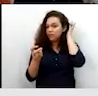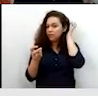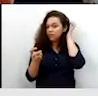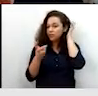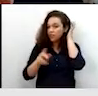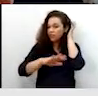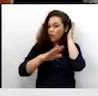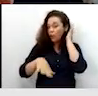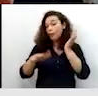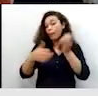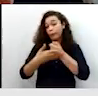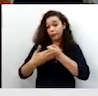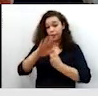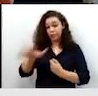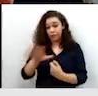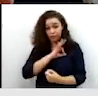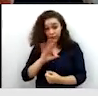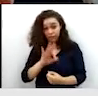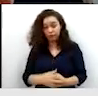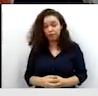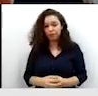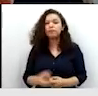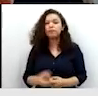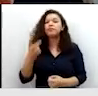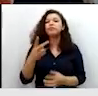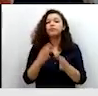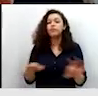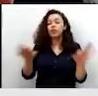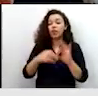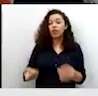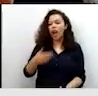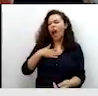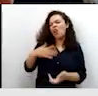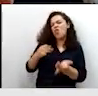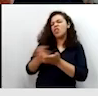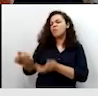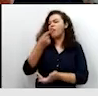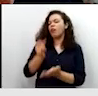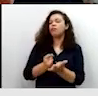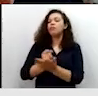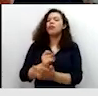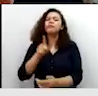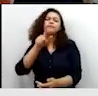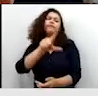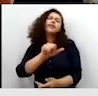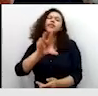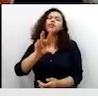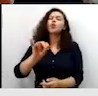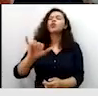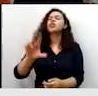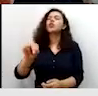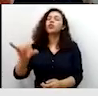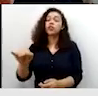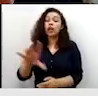muerte. Y algo que es muy importante, no automedicarse. ¿Por qué? Porque cuando ya llegan a una atención